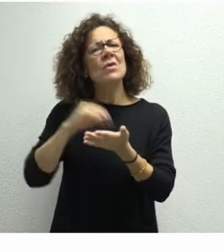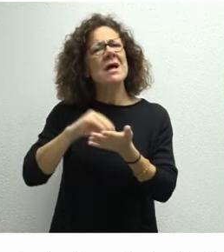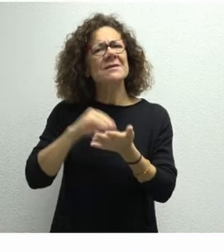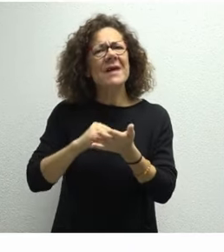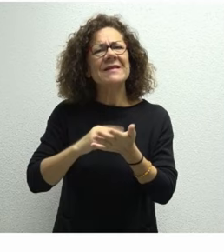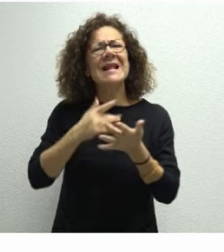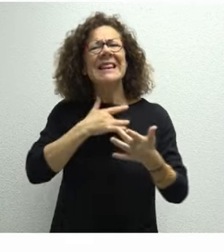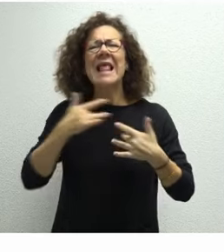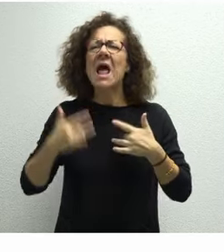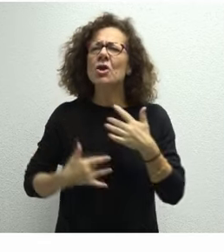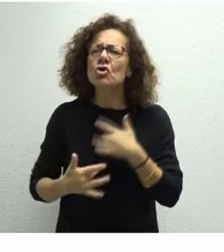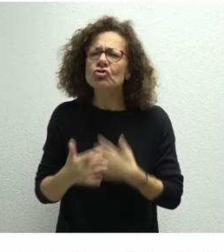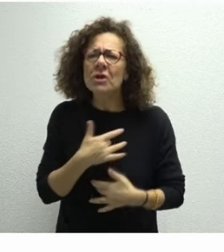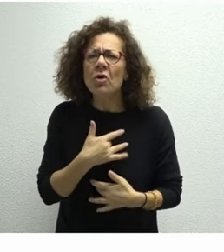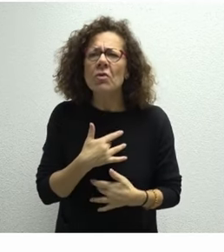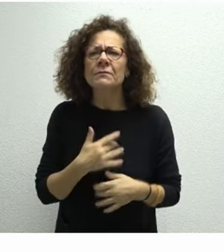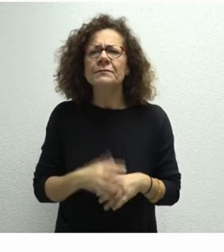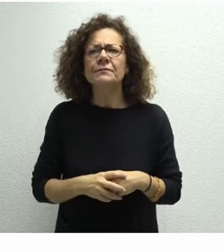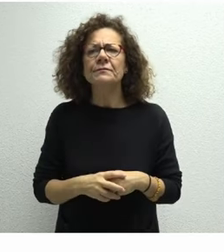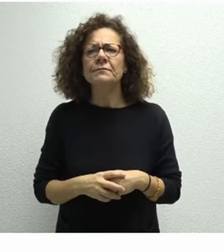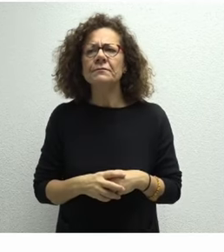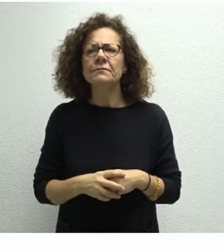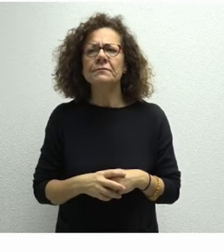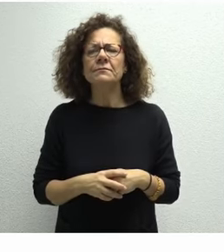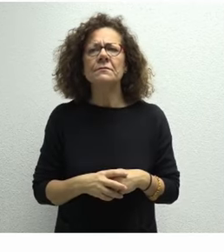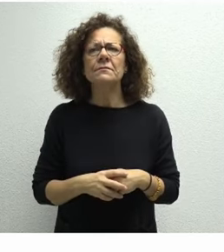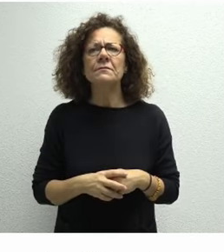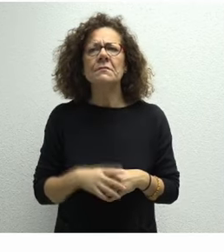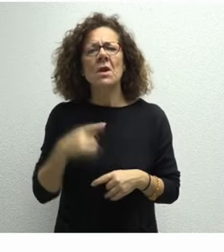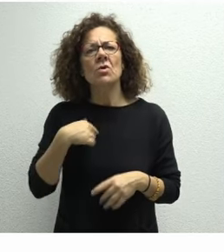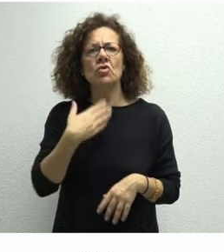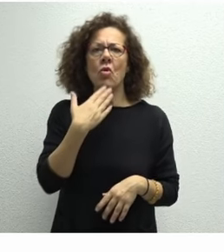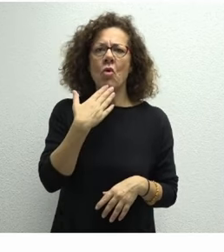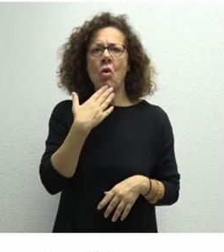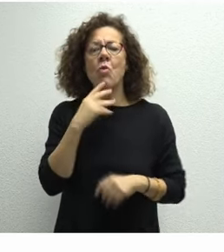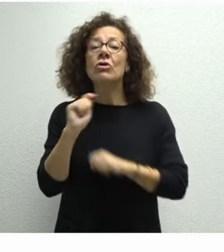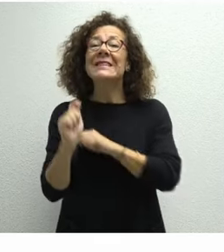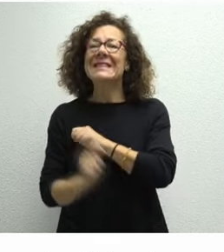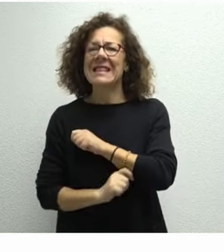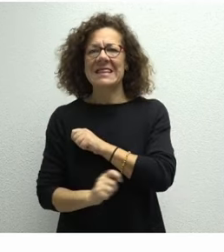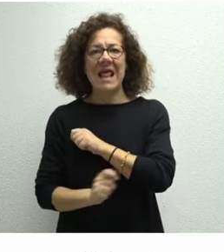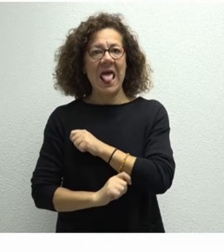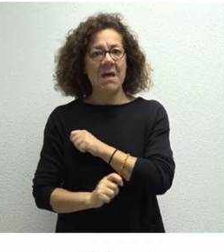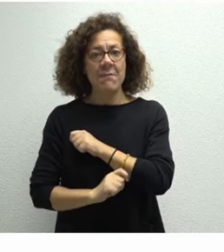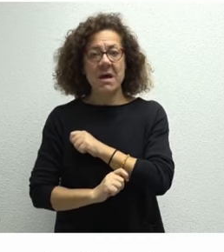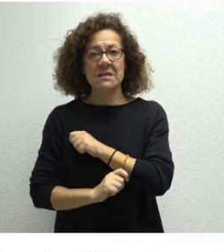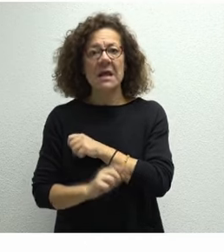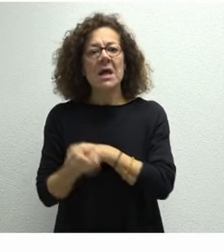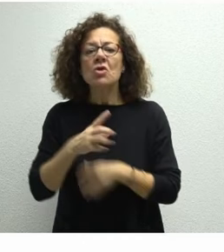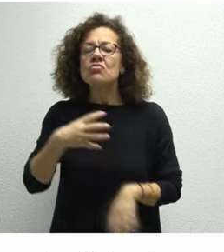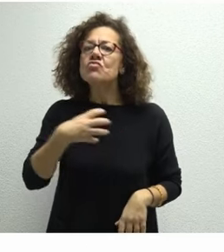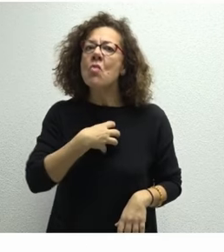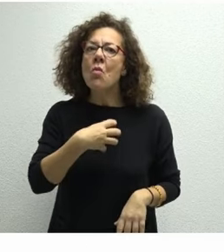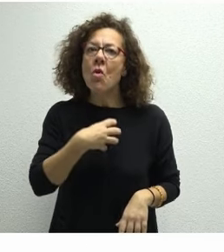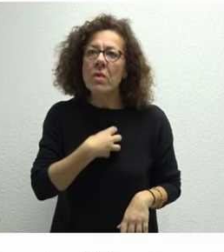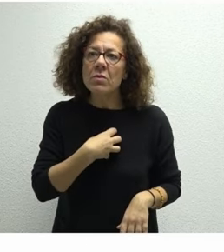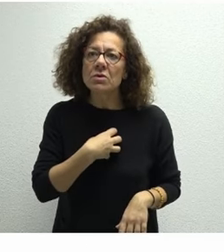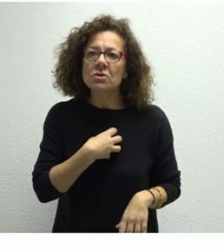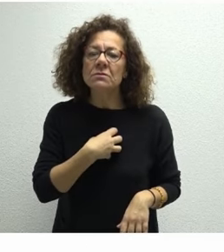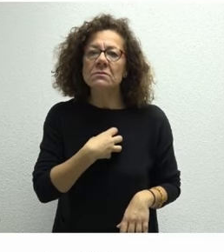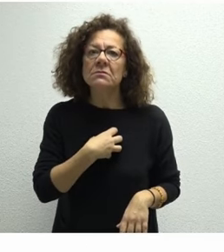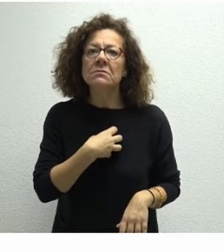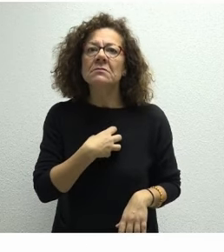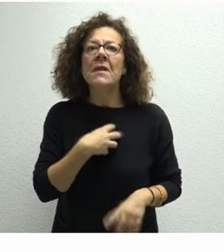diagnósticos eh encierran Y son trampas en las cuales no somos capaces de